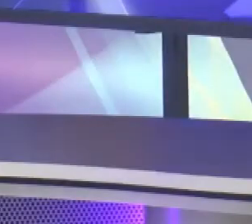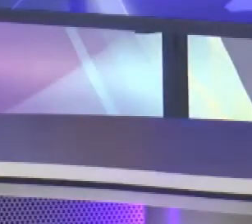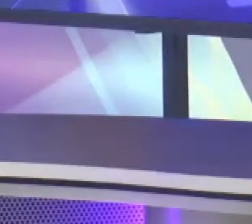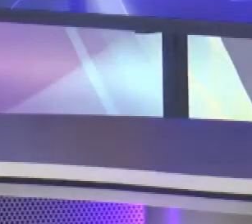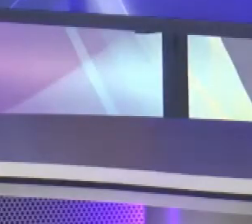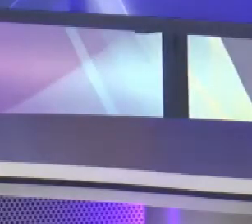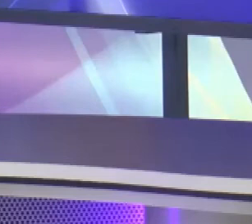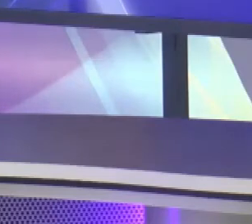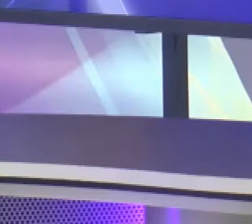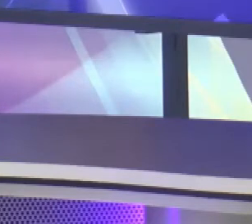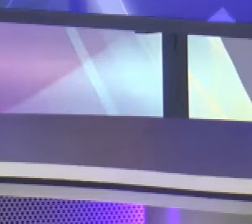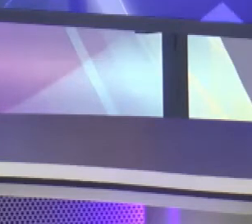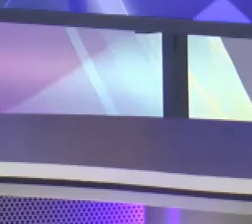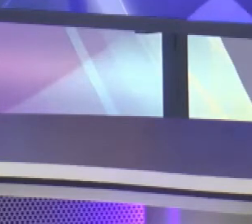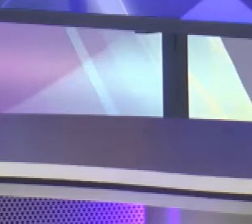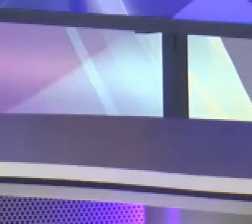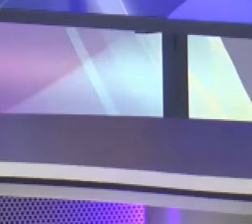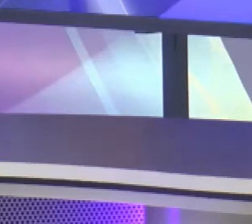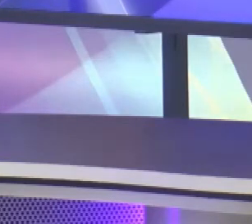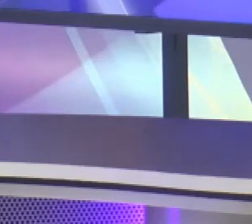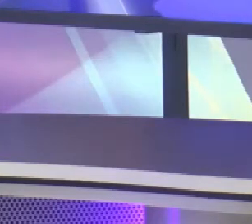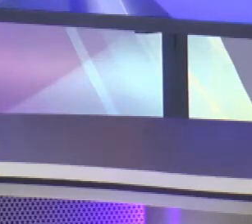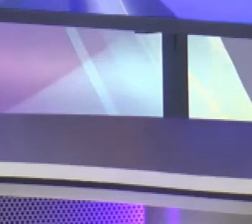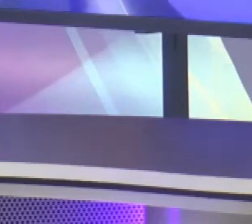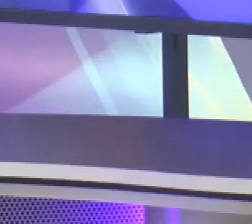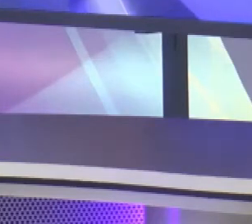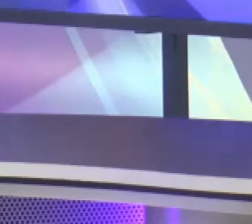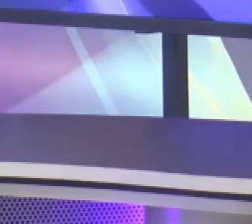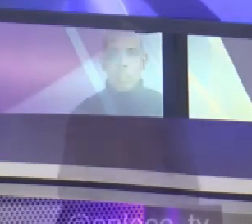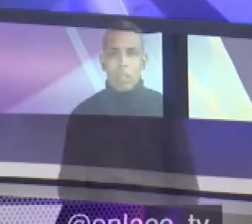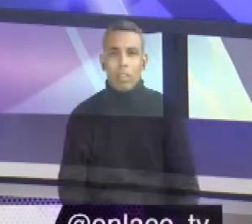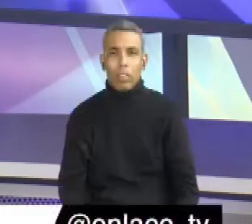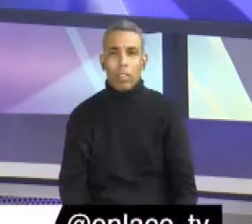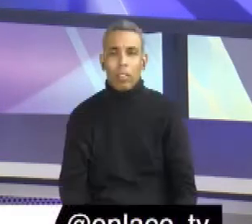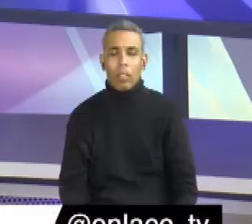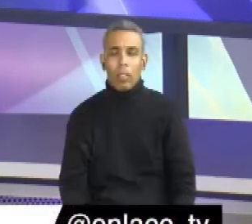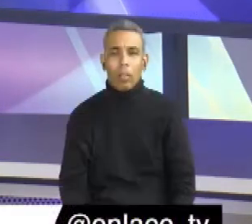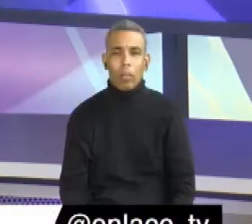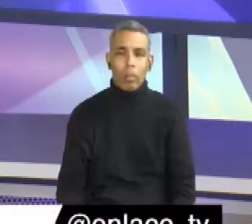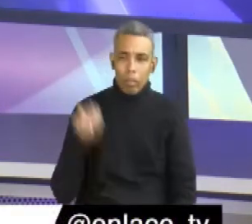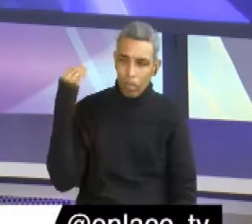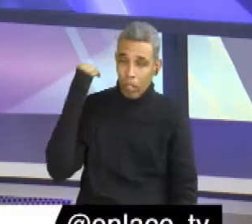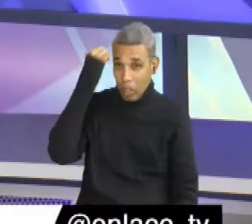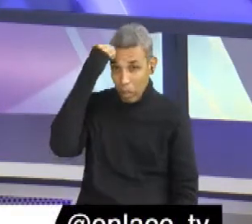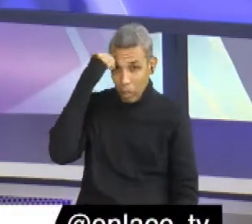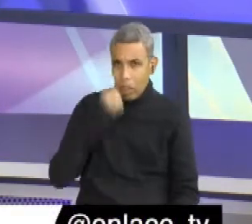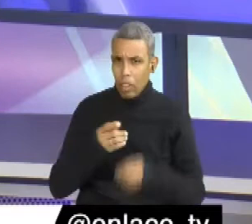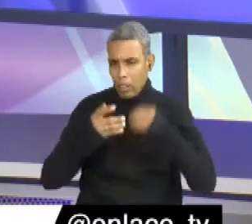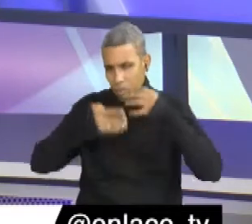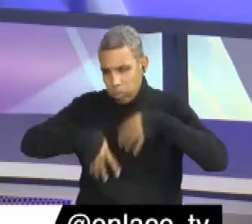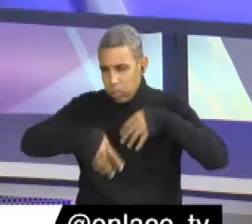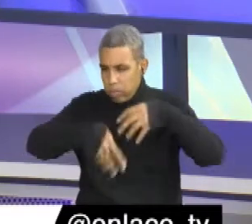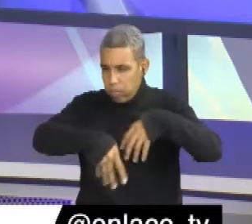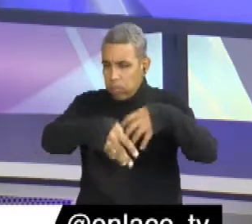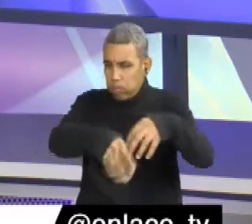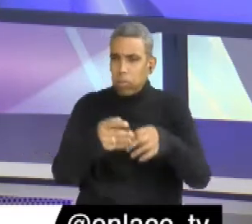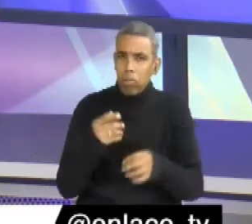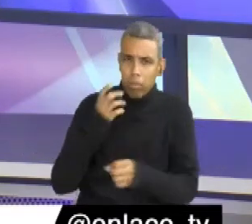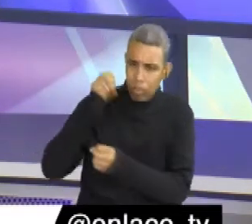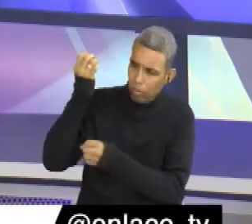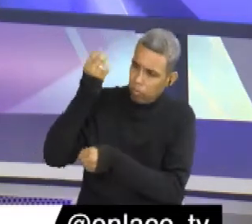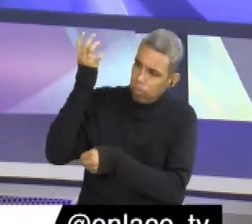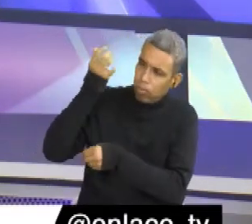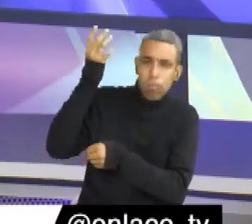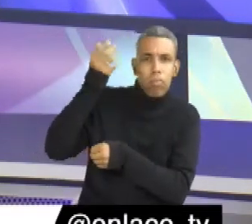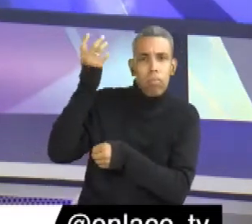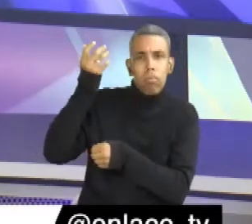Continuamos con más información en Enlace Noticias. Una marcha de antorchas fue la protagonizada anoche por los docentes en paro. El recorrido llegó hasta el Paseo de la Cultura, donde